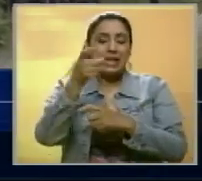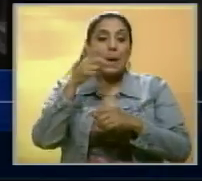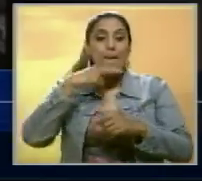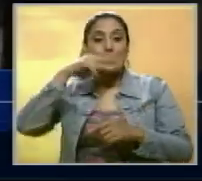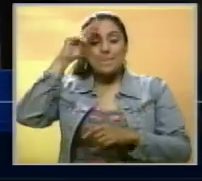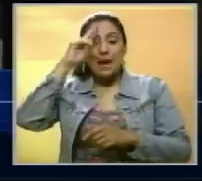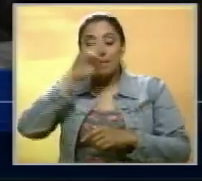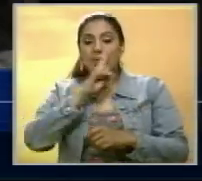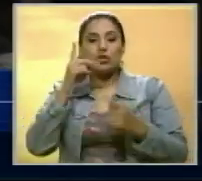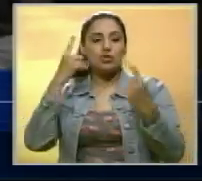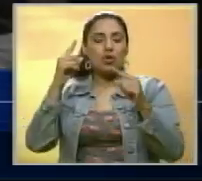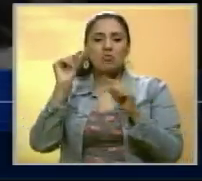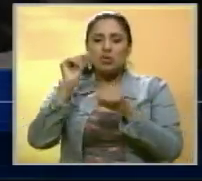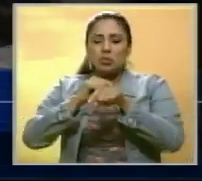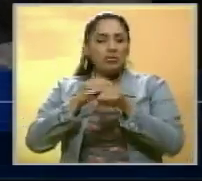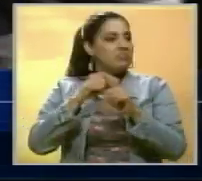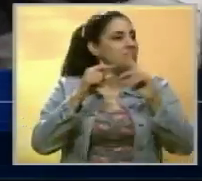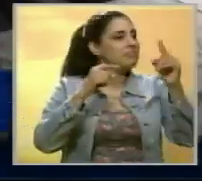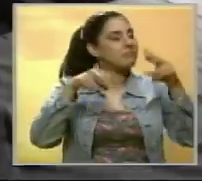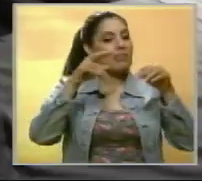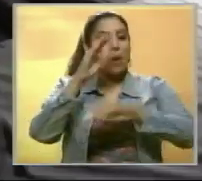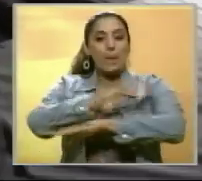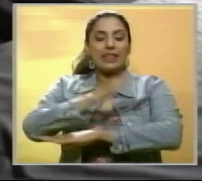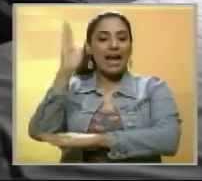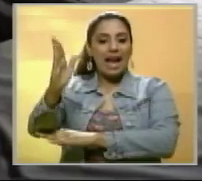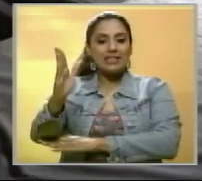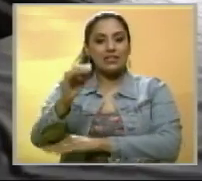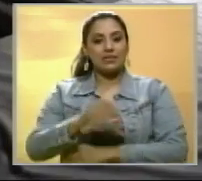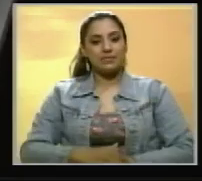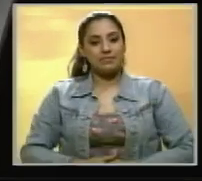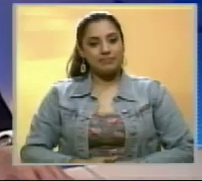sus padres lo dejaran solo durante minutos por mal comportamiento.